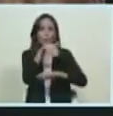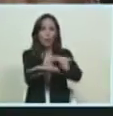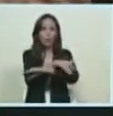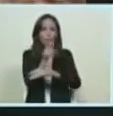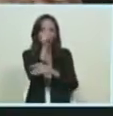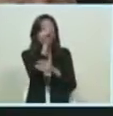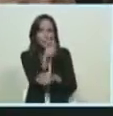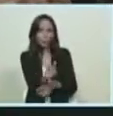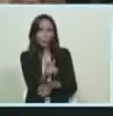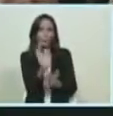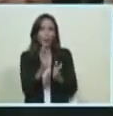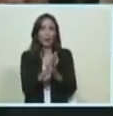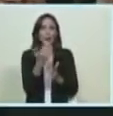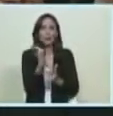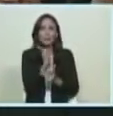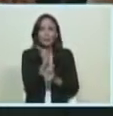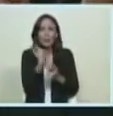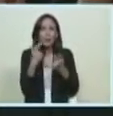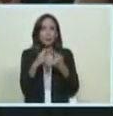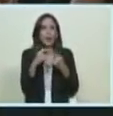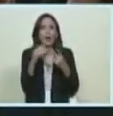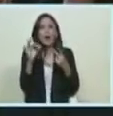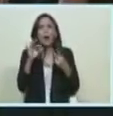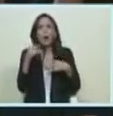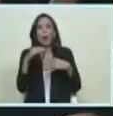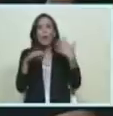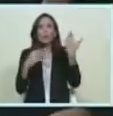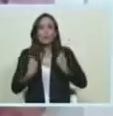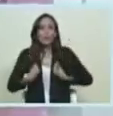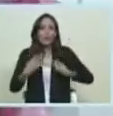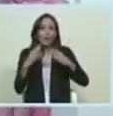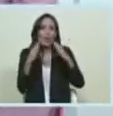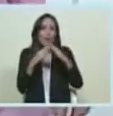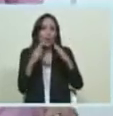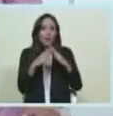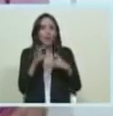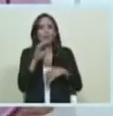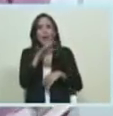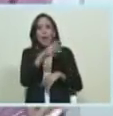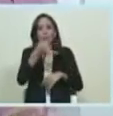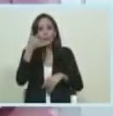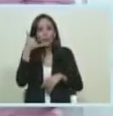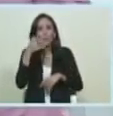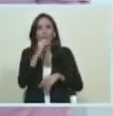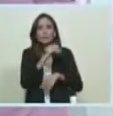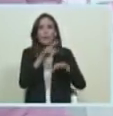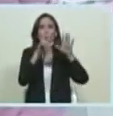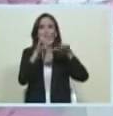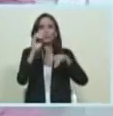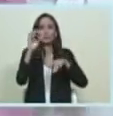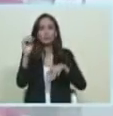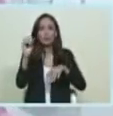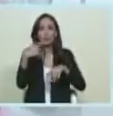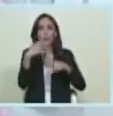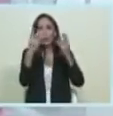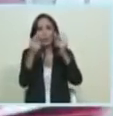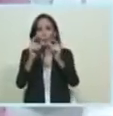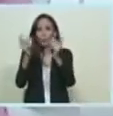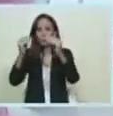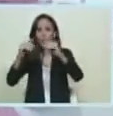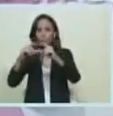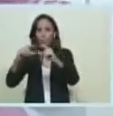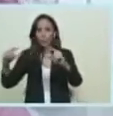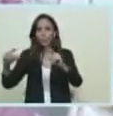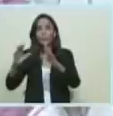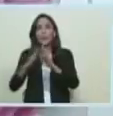ciudadano en situación de calle, pues lo pueda reportar por esta vía. Bueno, presidente, aquí le hemos mostrado todo